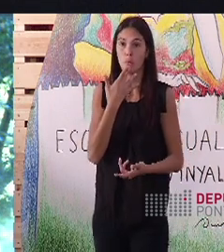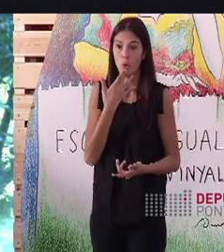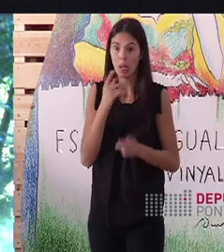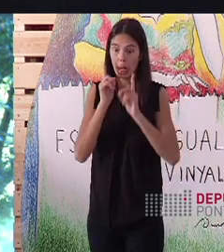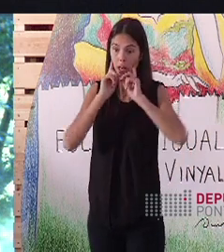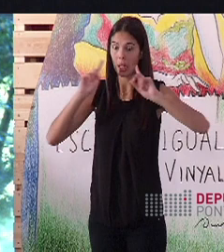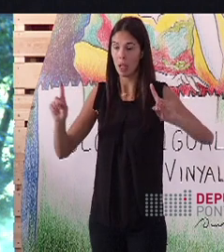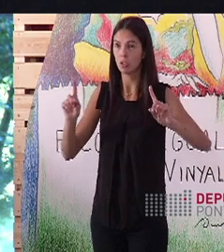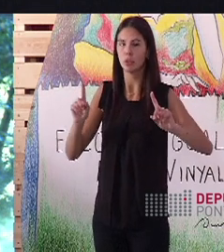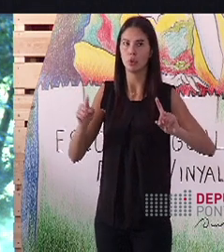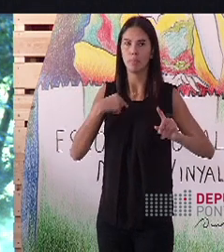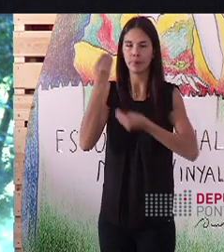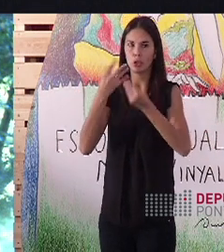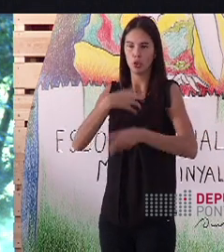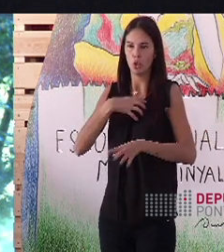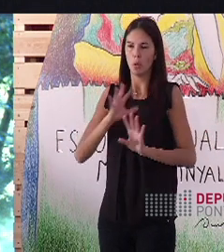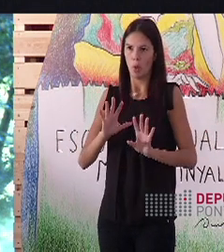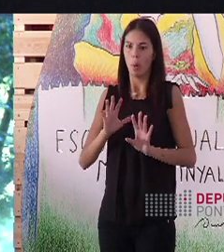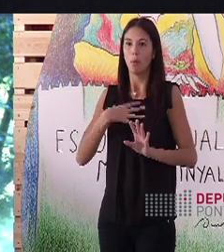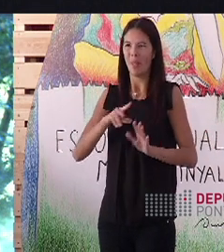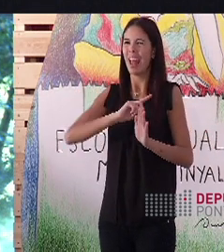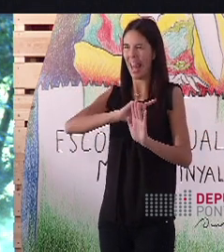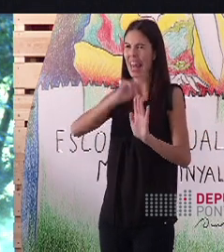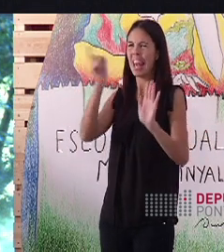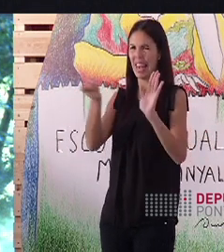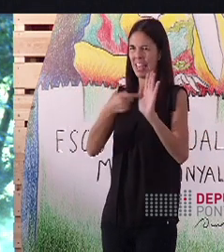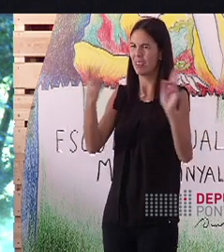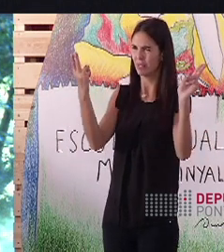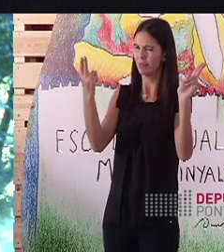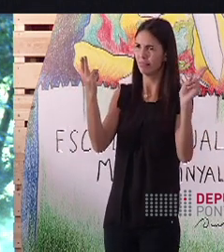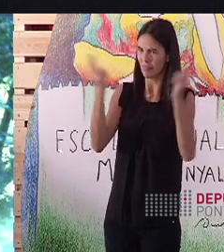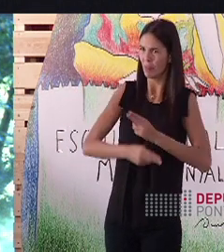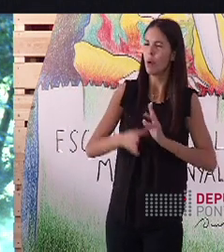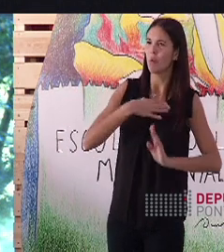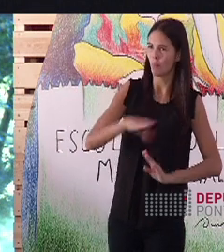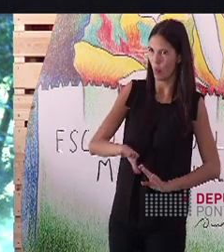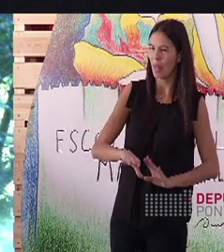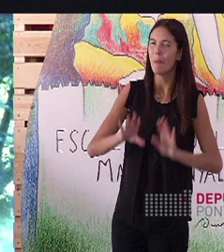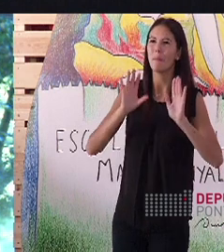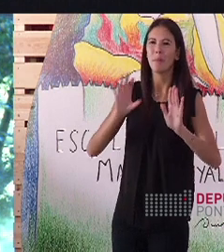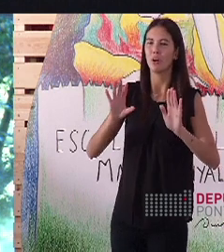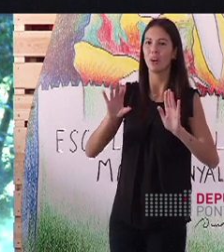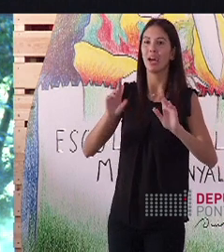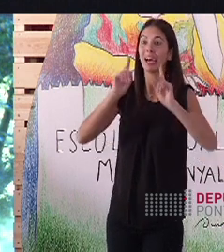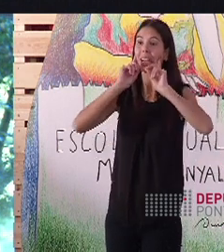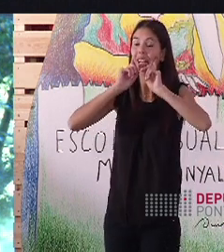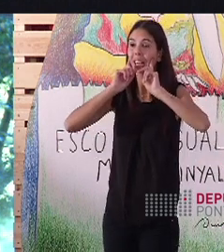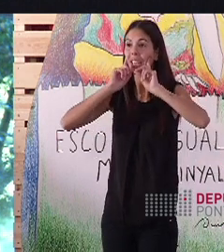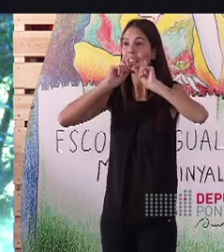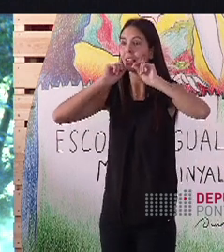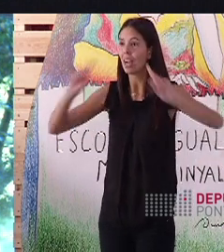posible, aunque se hagan leyes abolicionistas, estatales, no va a ser posible